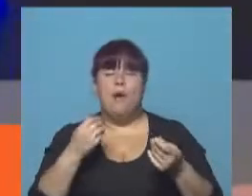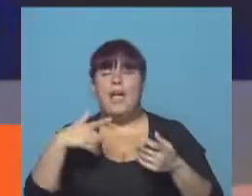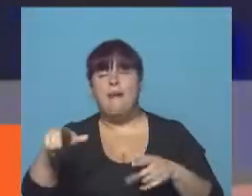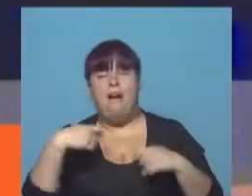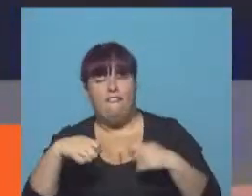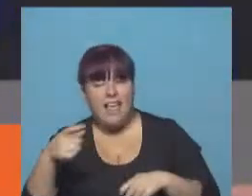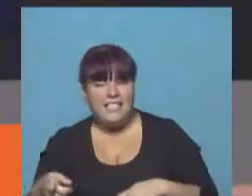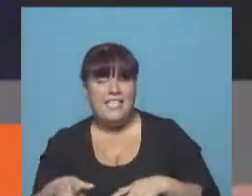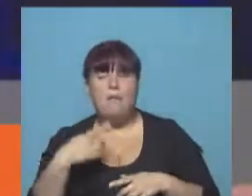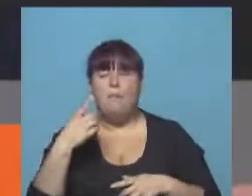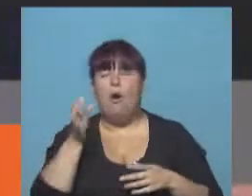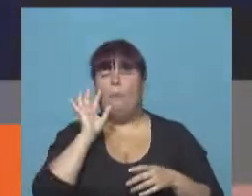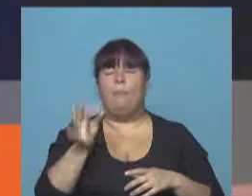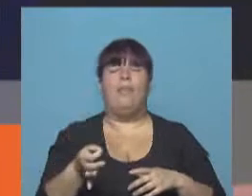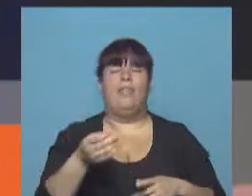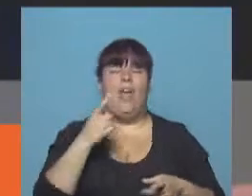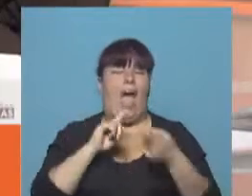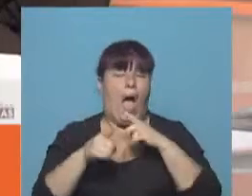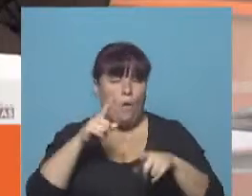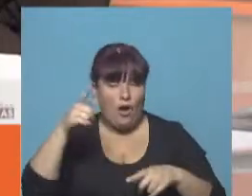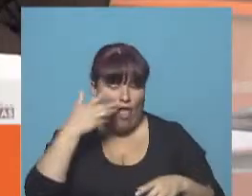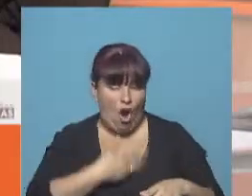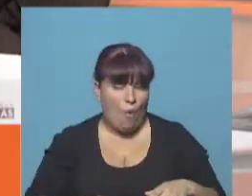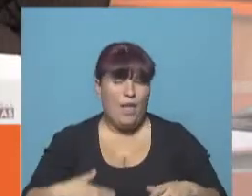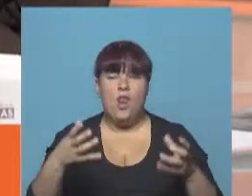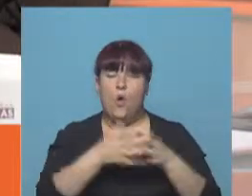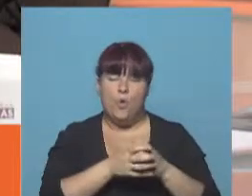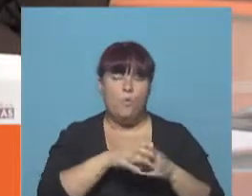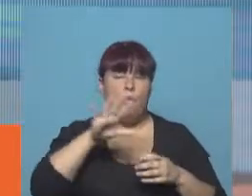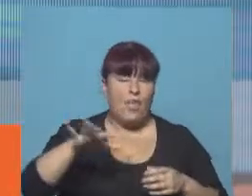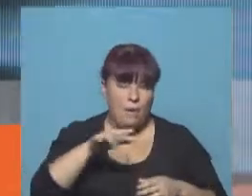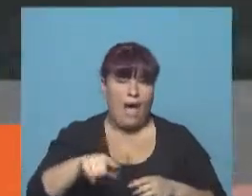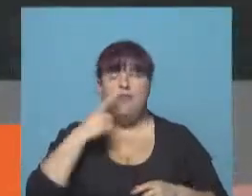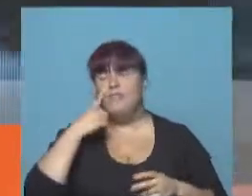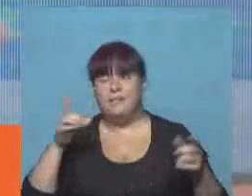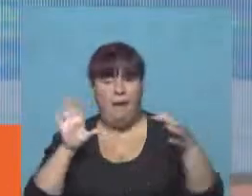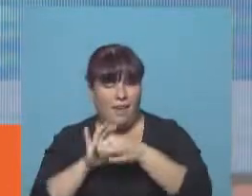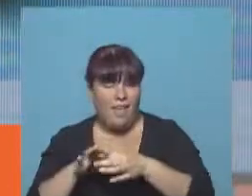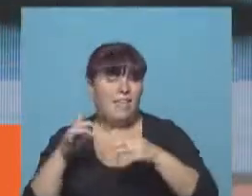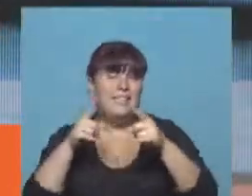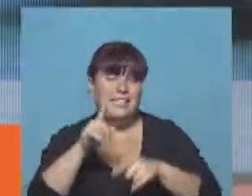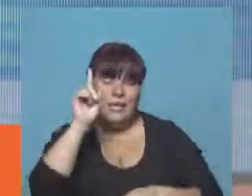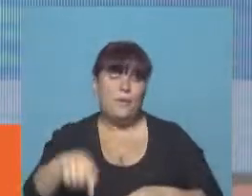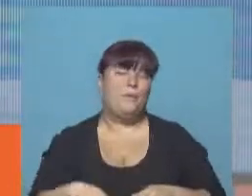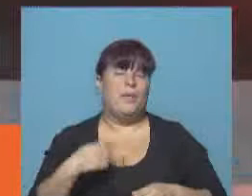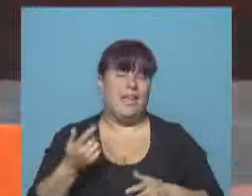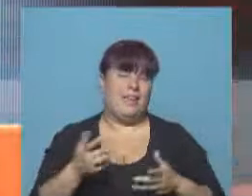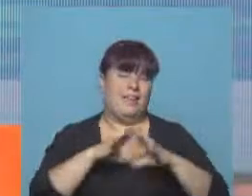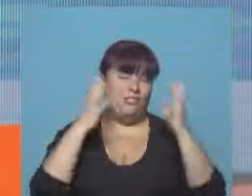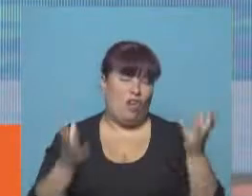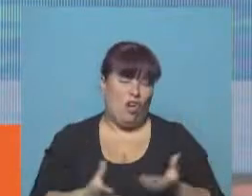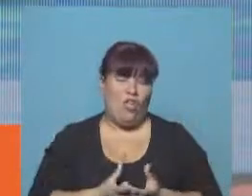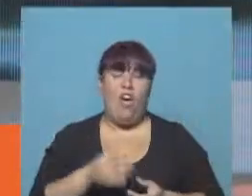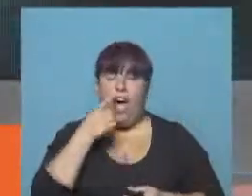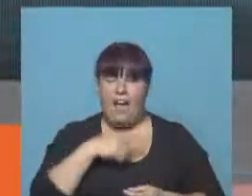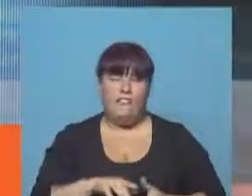más flexible, porque encontró acuerdos institucionales entre la organización local y el municipio. Entonces eso genera todo esto que